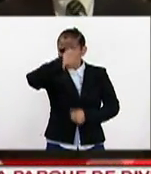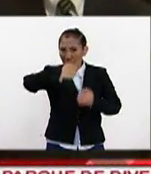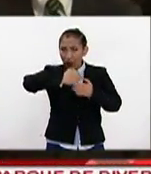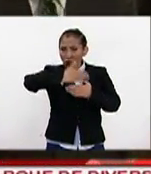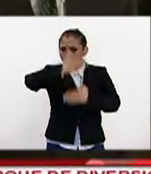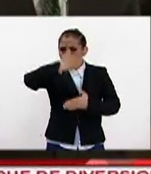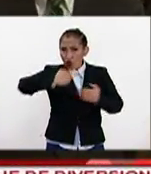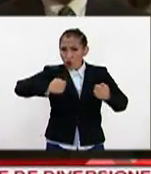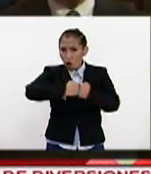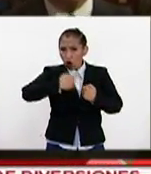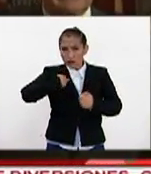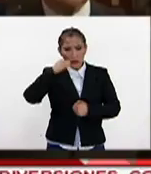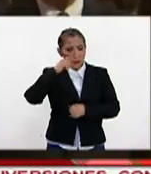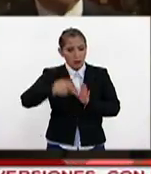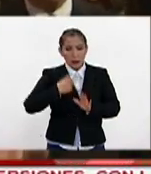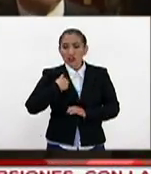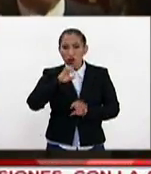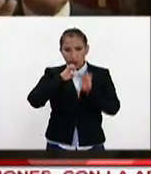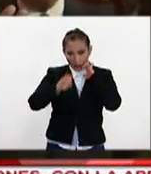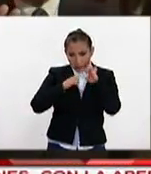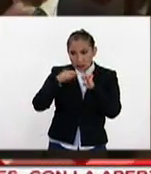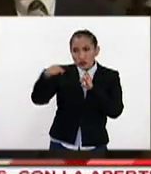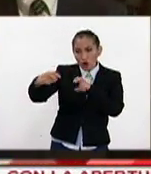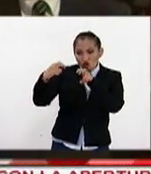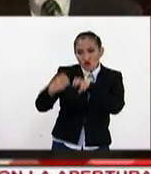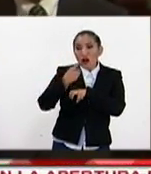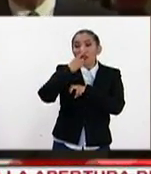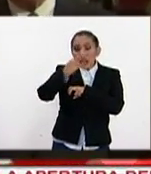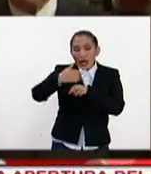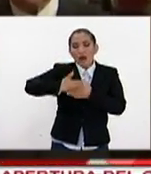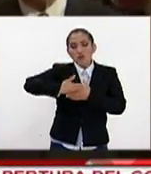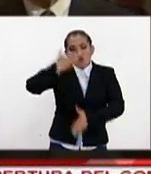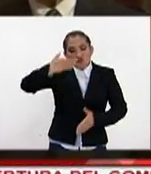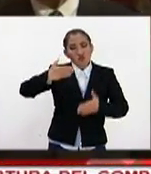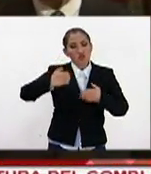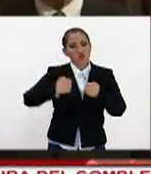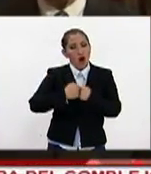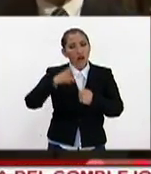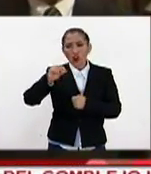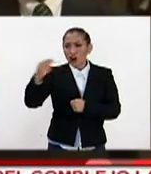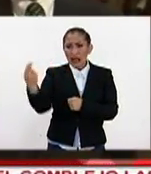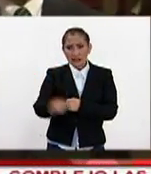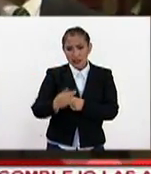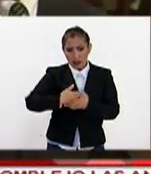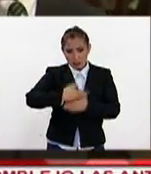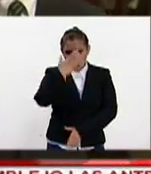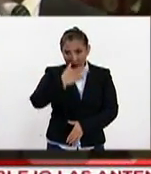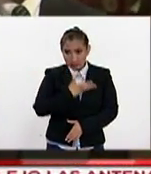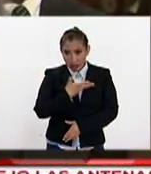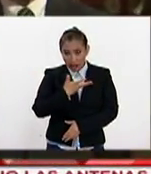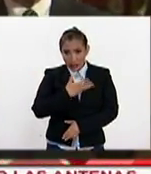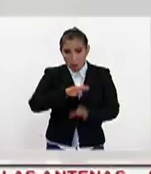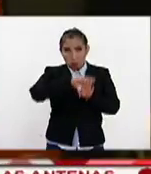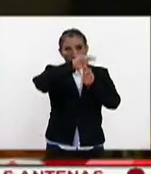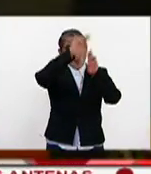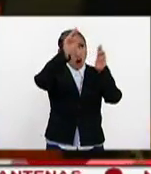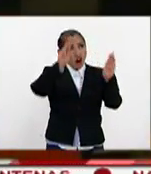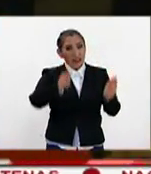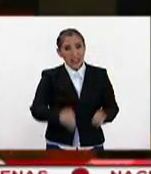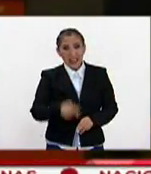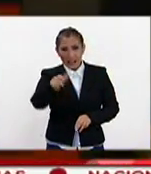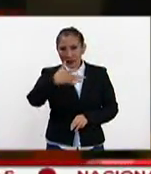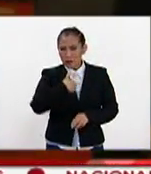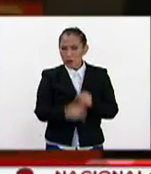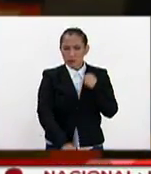siempre. Pero como sabes, hice una entrevista contigo. Dije sobre el muro, no necesitas un muro donde tienes una montaña. Tenemos